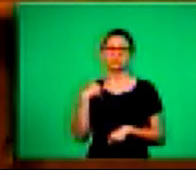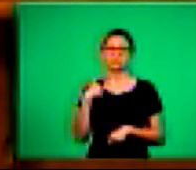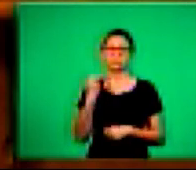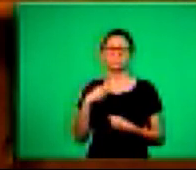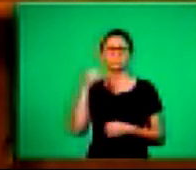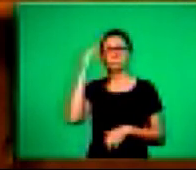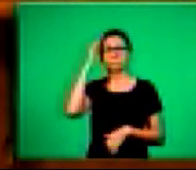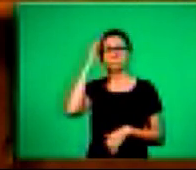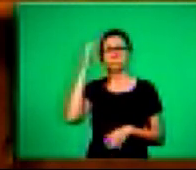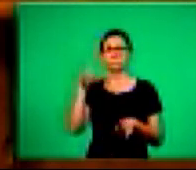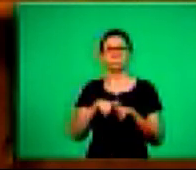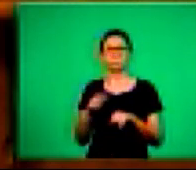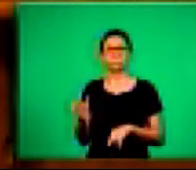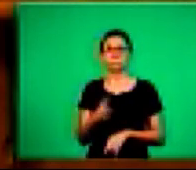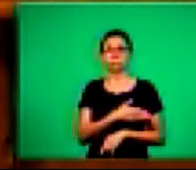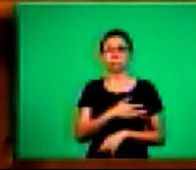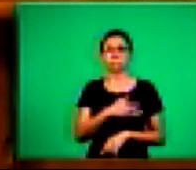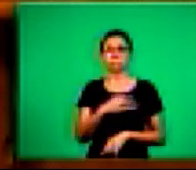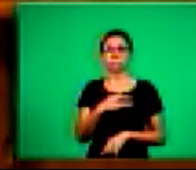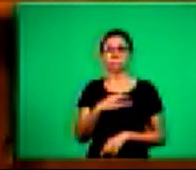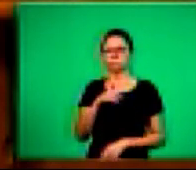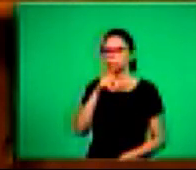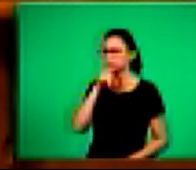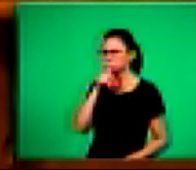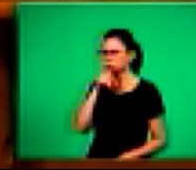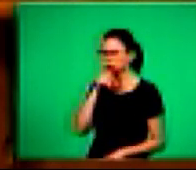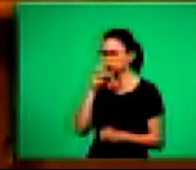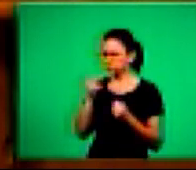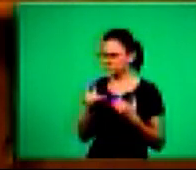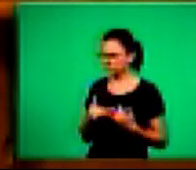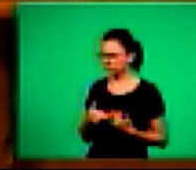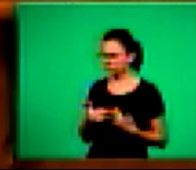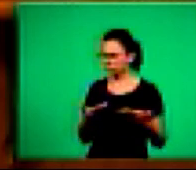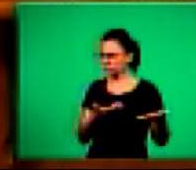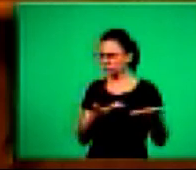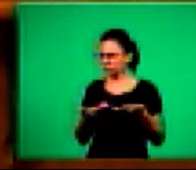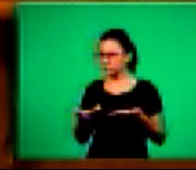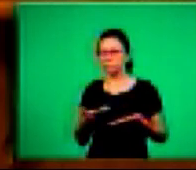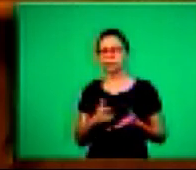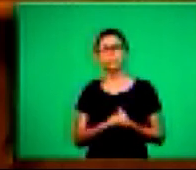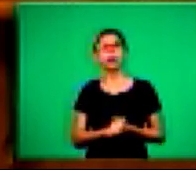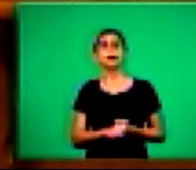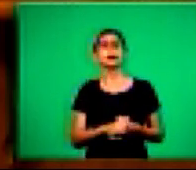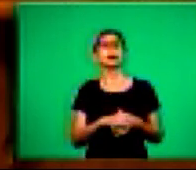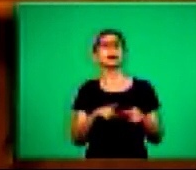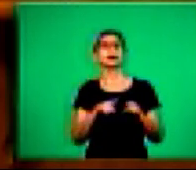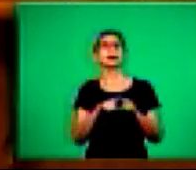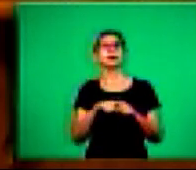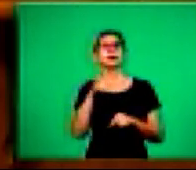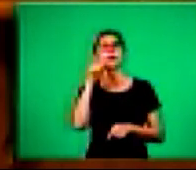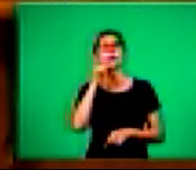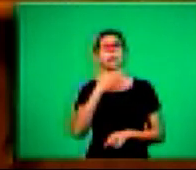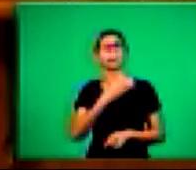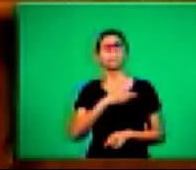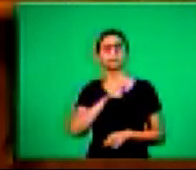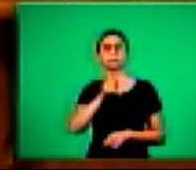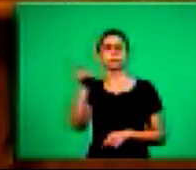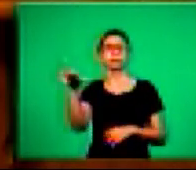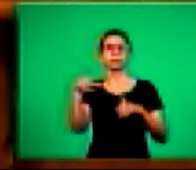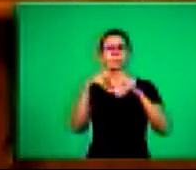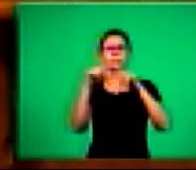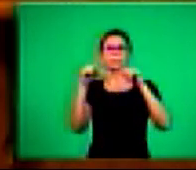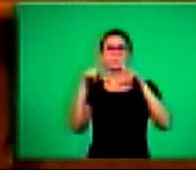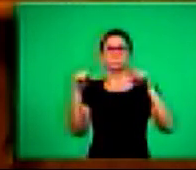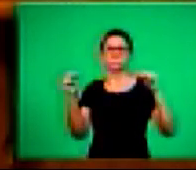forma y eso vamos a dejar un tiempo aquí para ti mi querido yo también me quiero referir aquí una amiga que yo tengo en brasilia